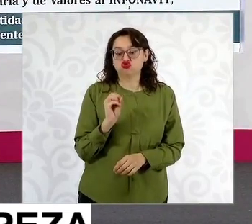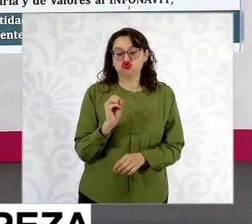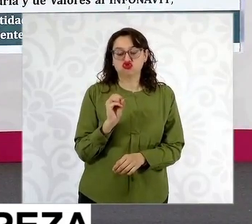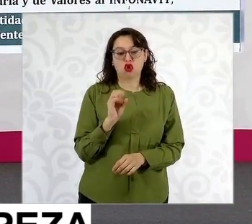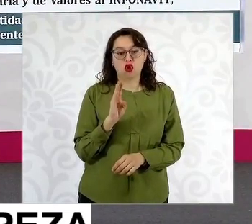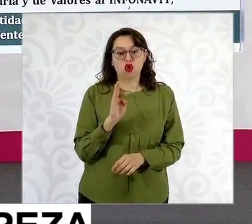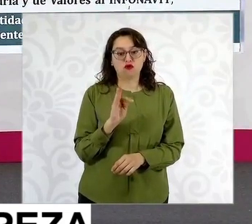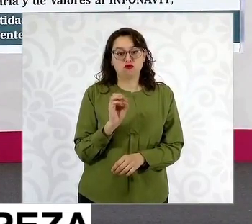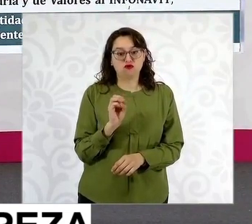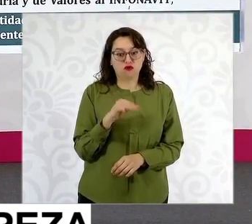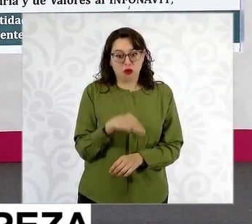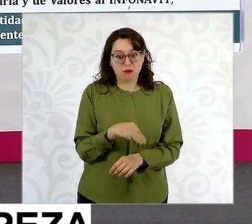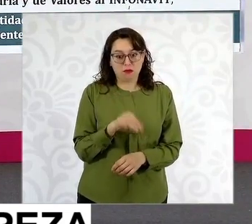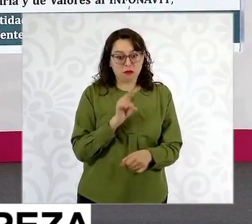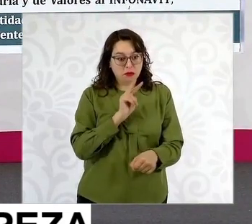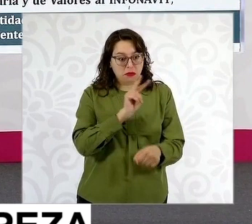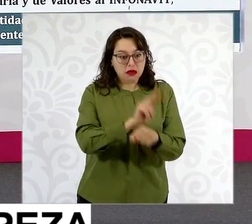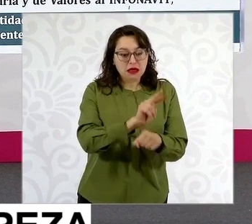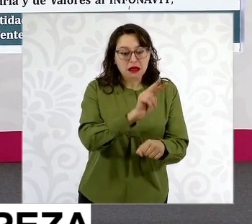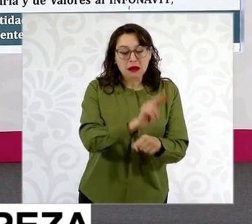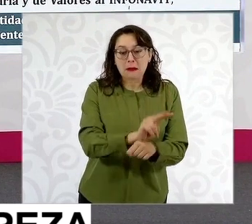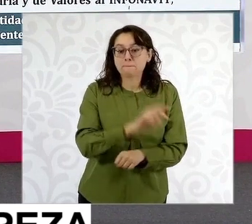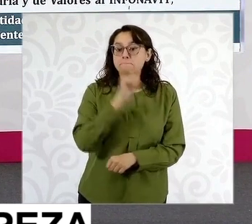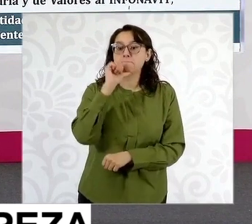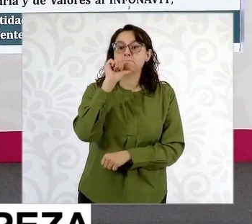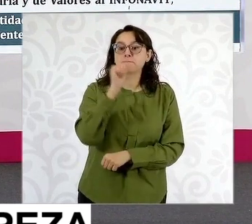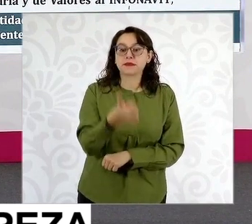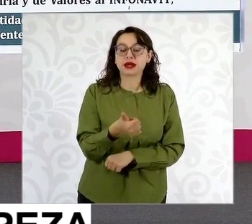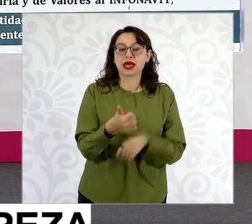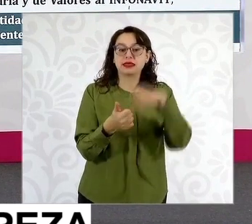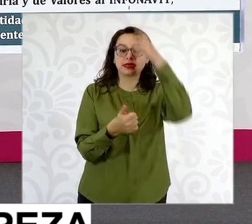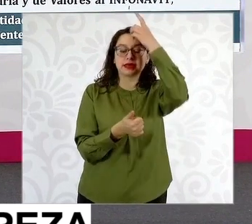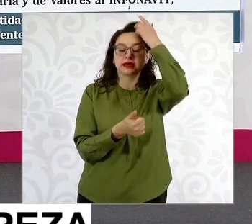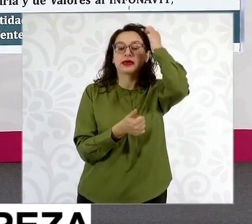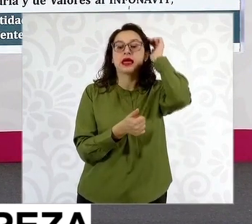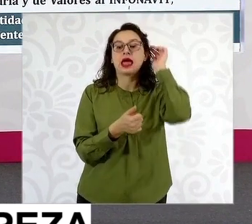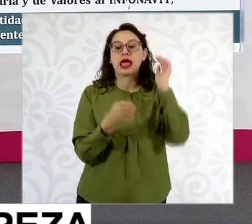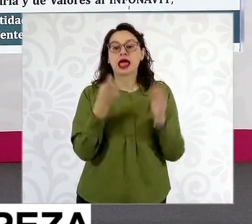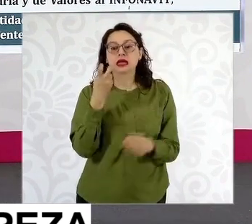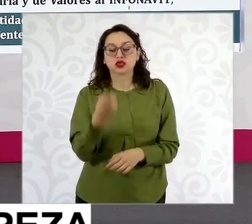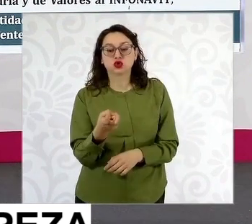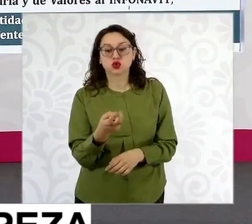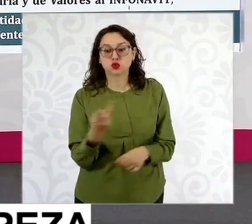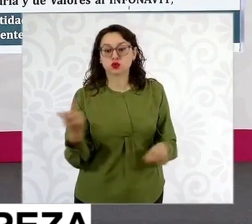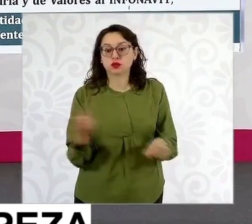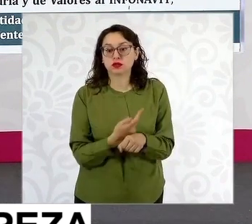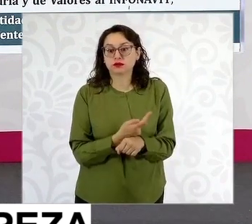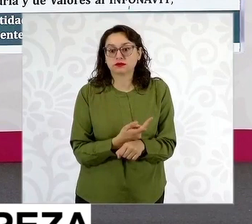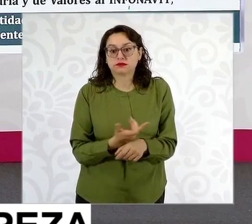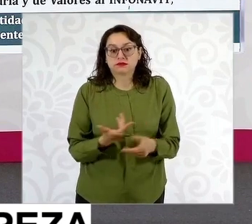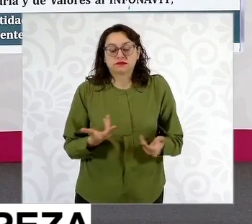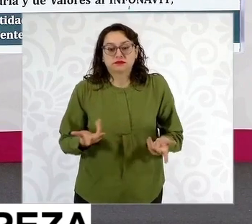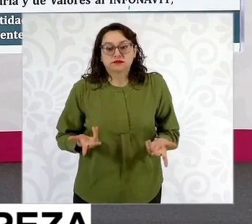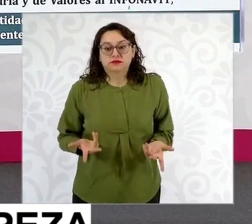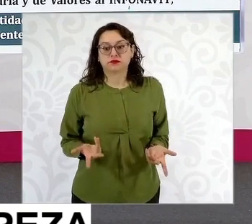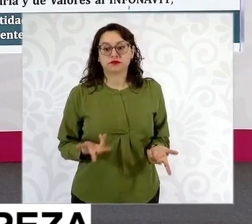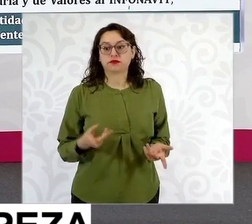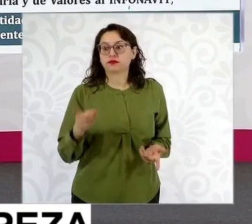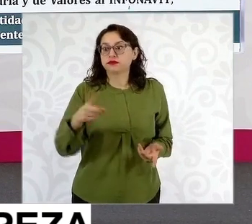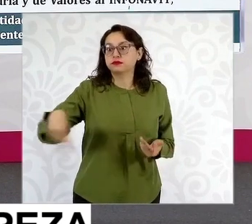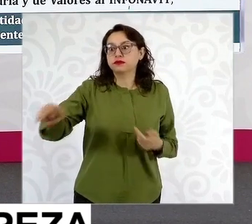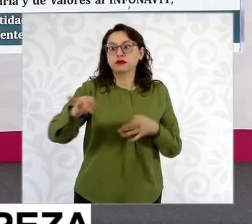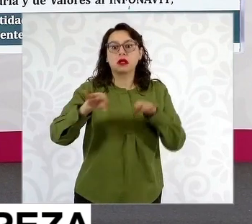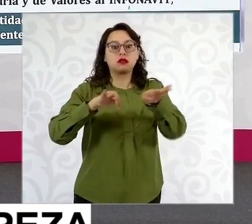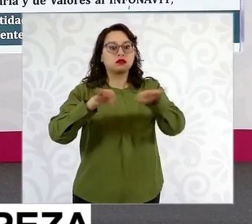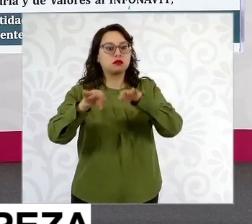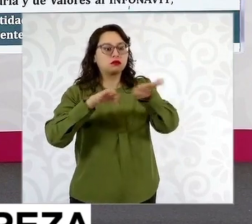de intermediación no aporta nada positivo al proceso de construcción y deja al trabajador en un estado de